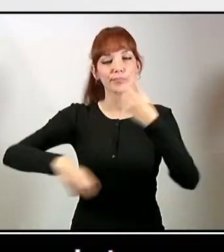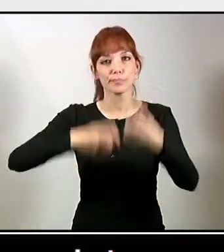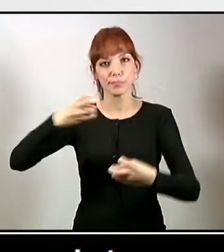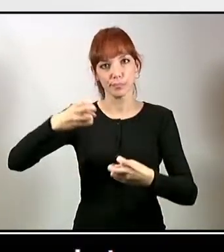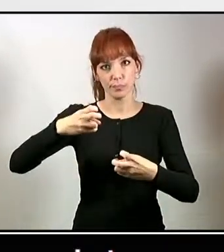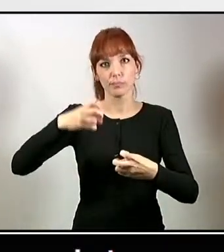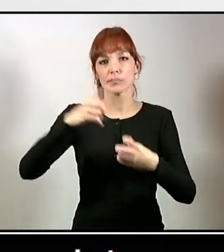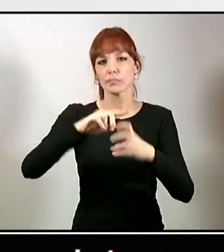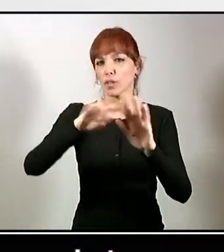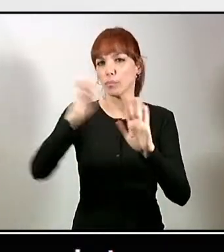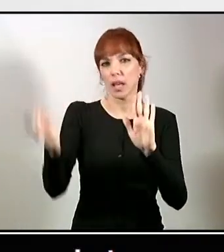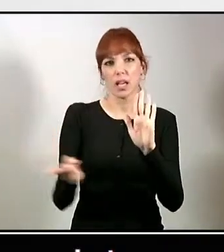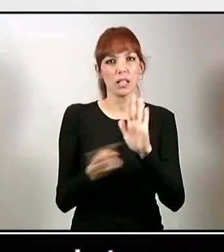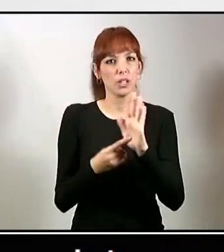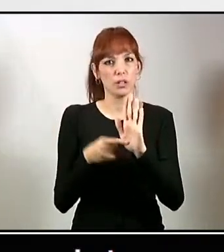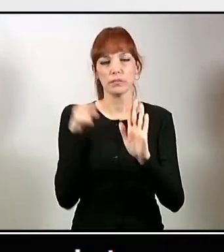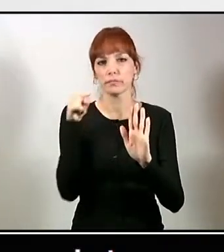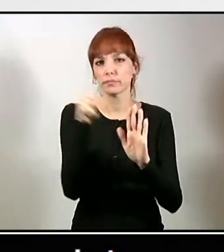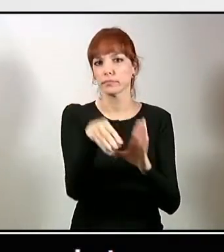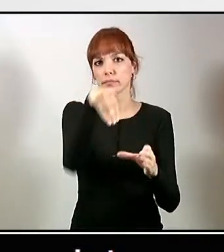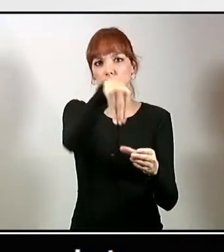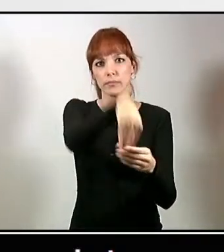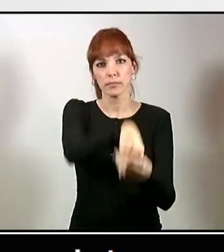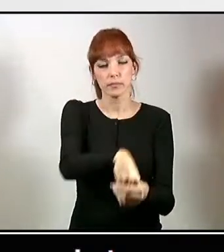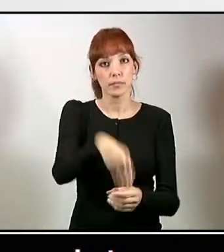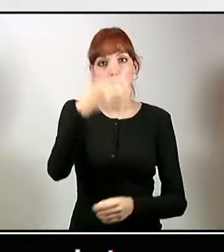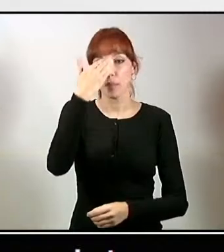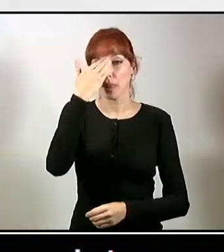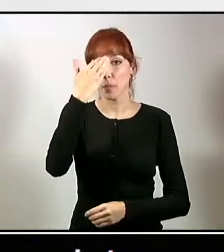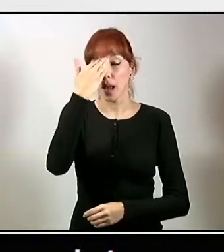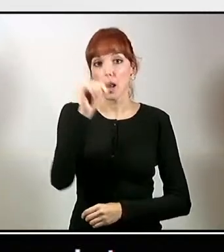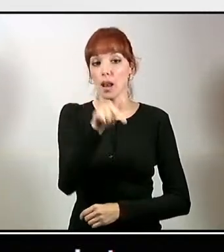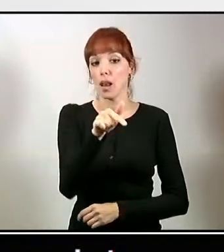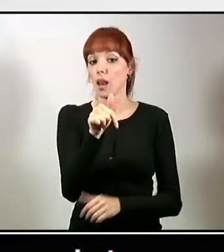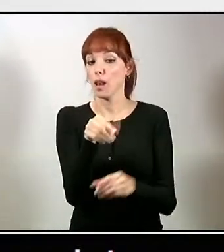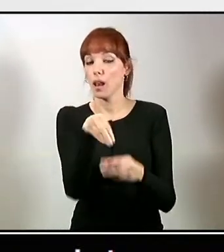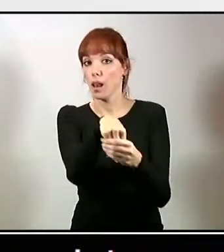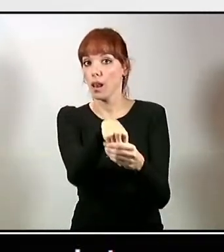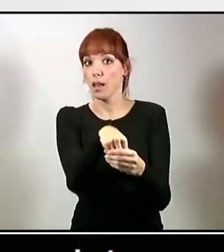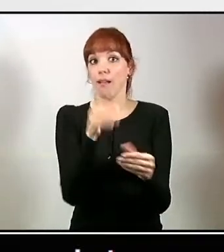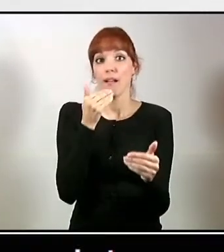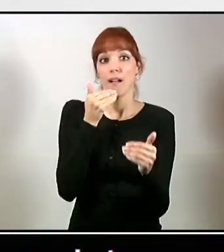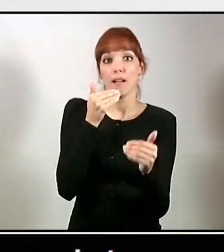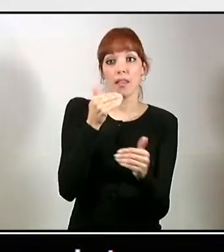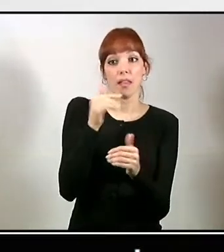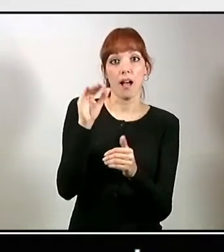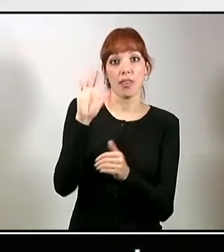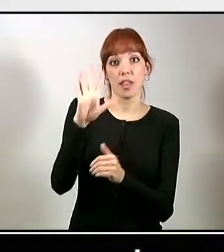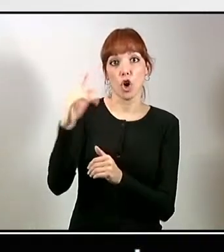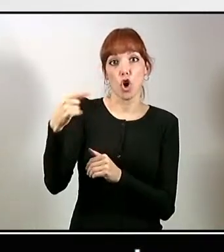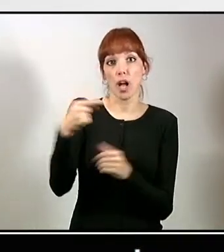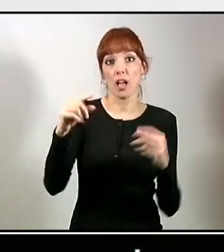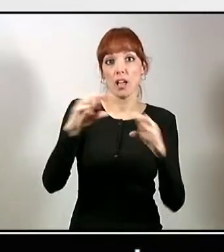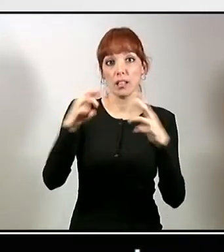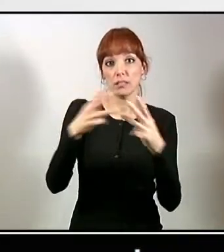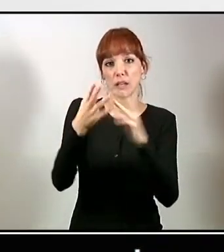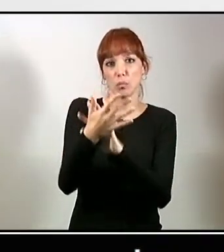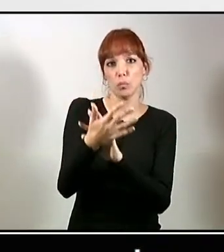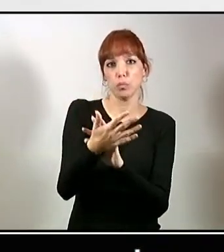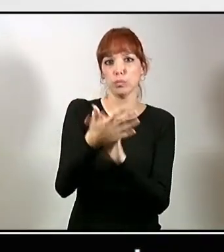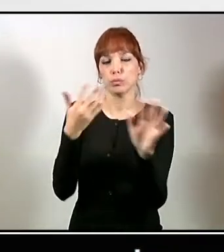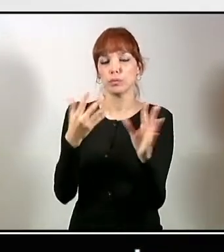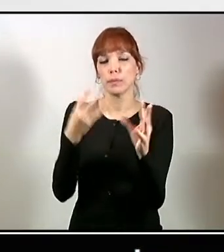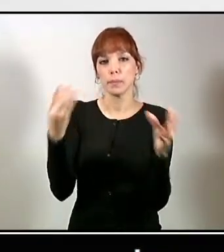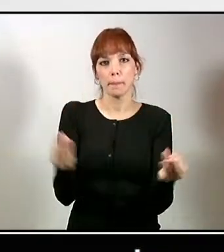carácter integral y que va fundamentalmente y a través y gracias al 5G va a mejorar